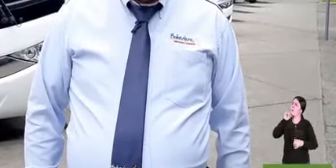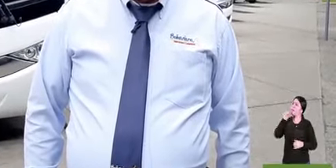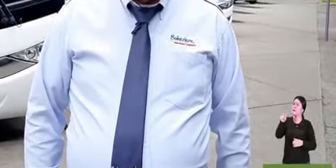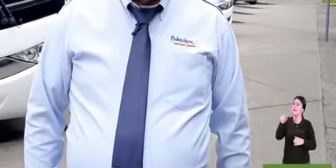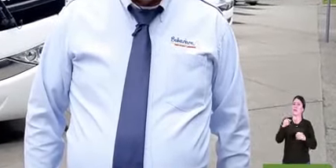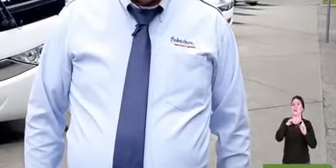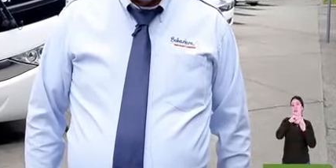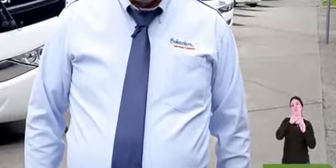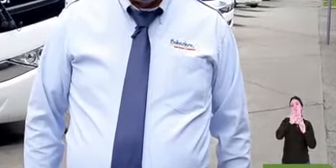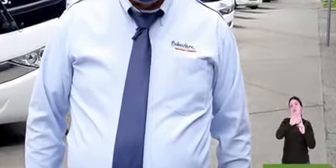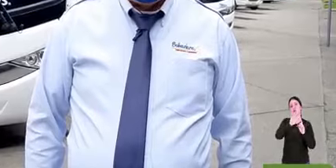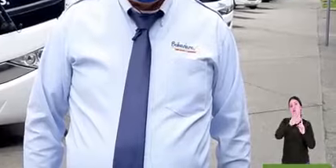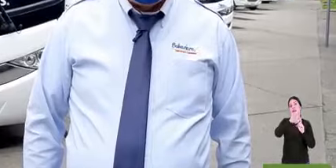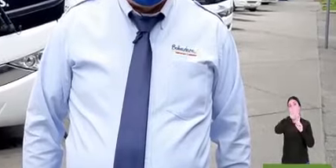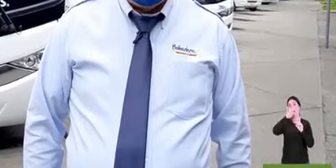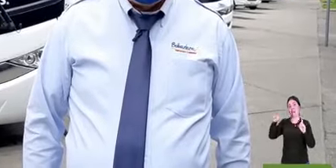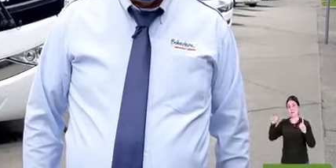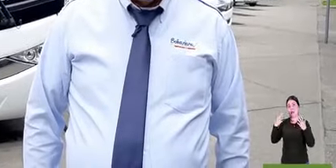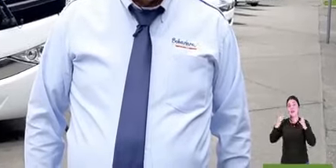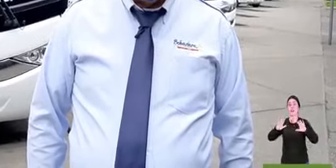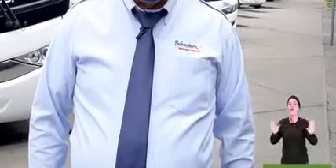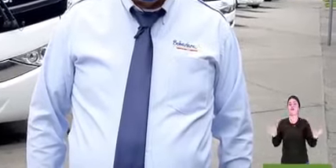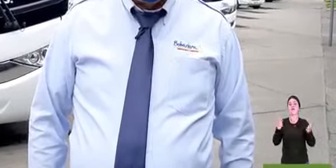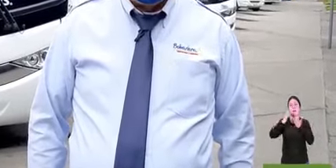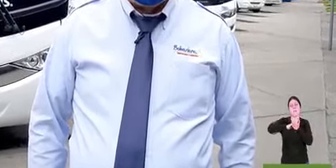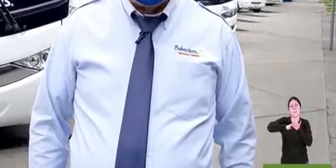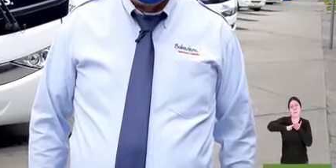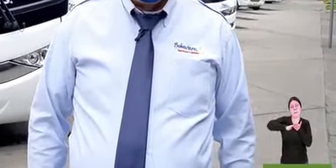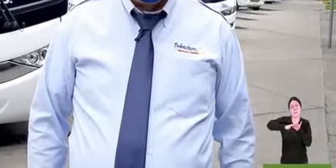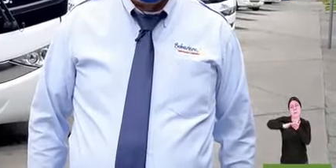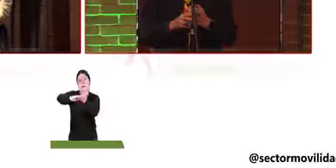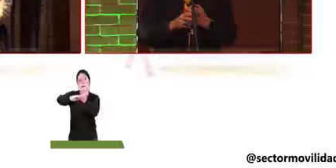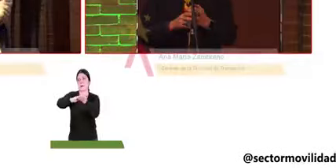terminal para mejorar la malla vial de la sede de Salitre.